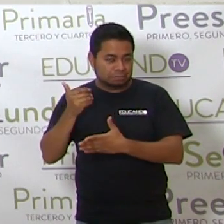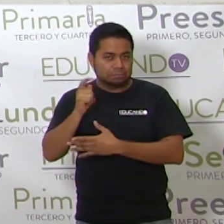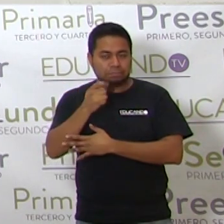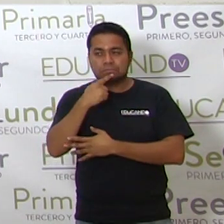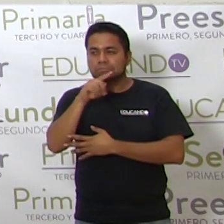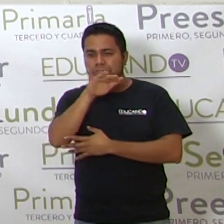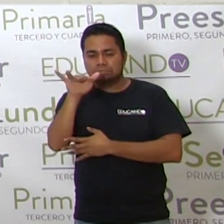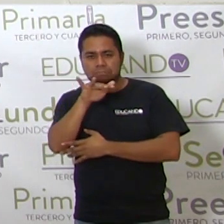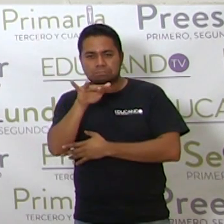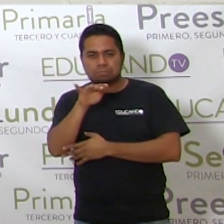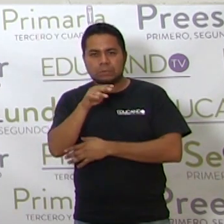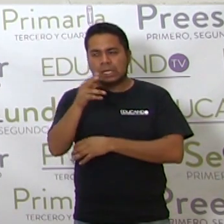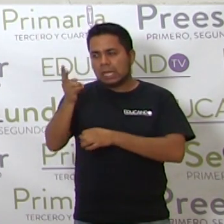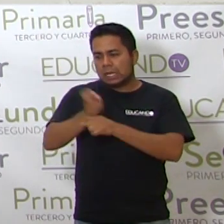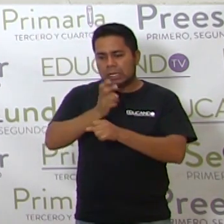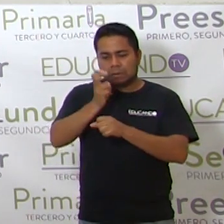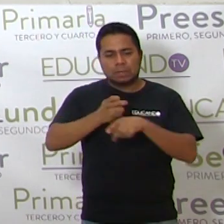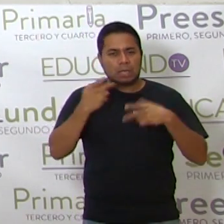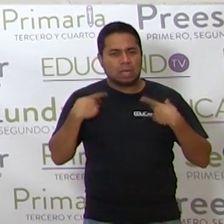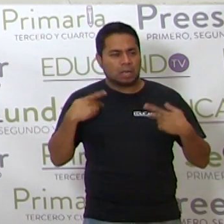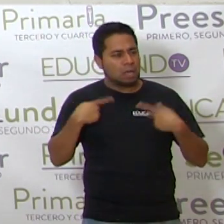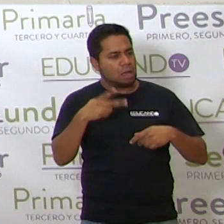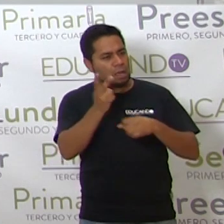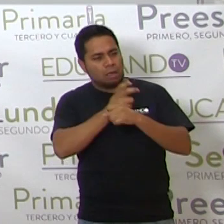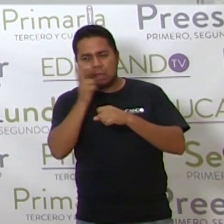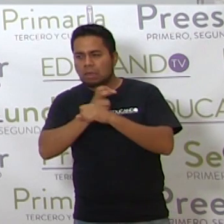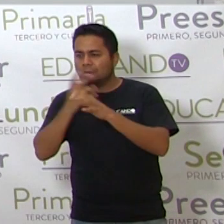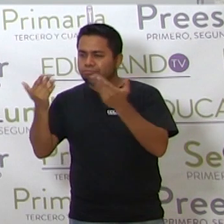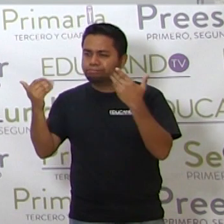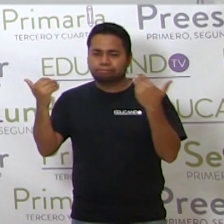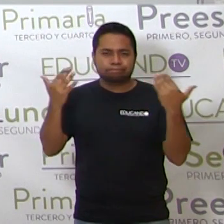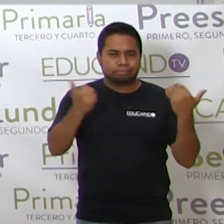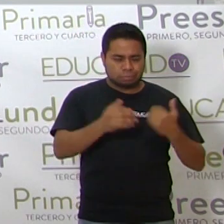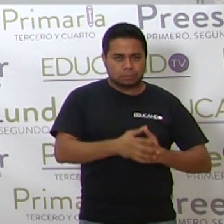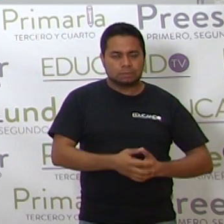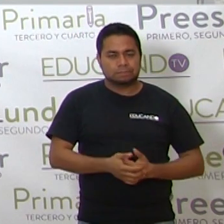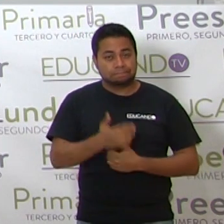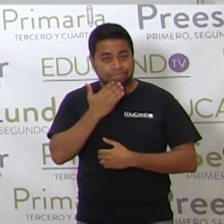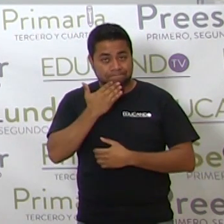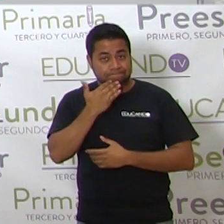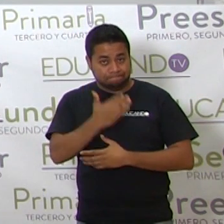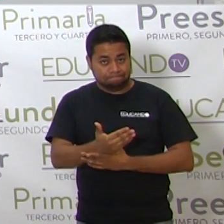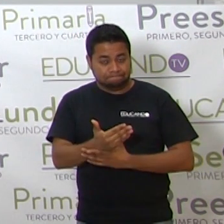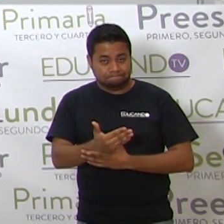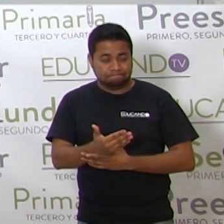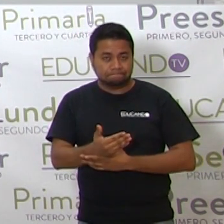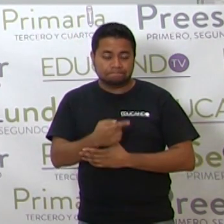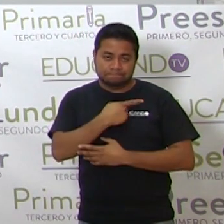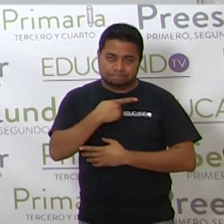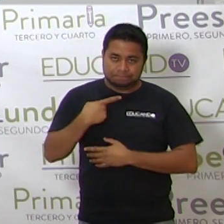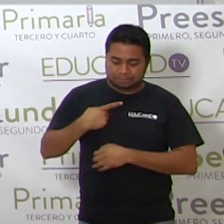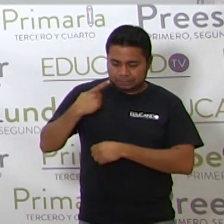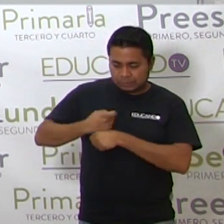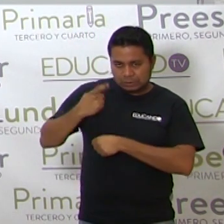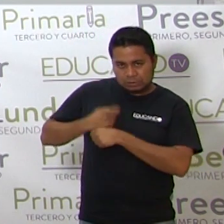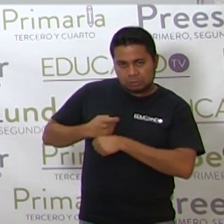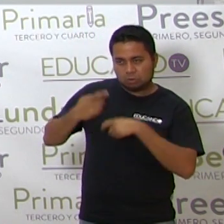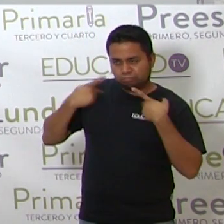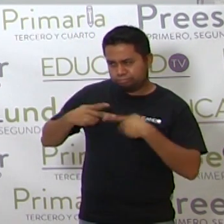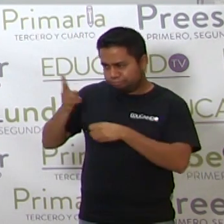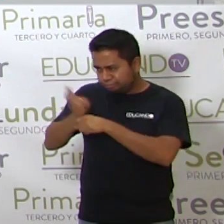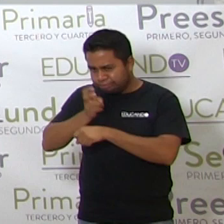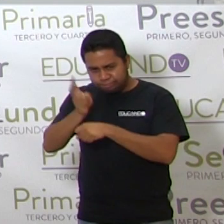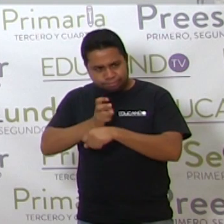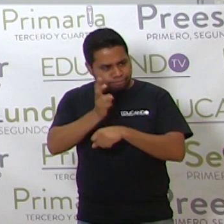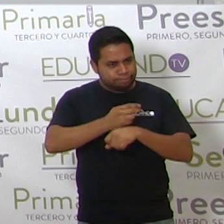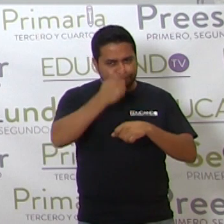hacer la invitación a la gente bien tenemos que hacer primero una invitación para que